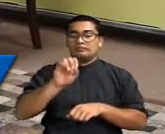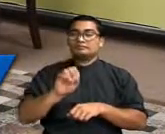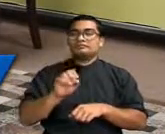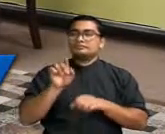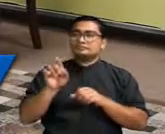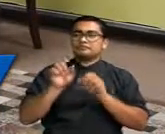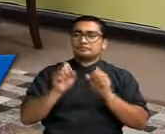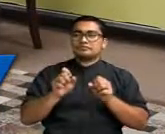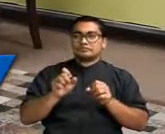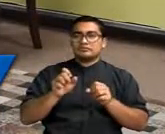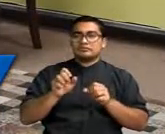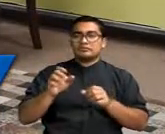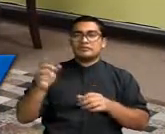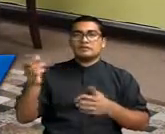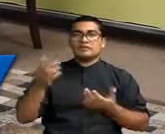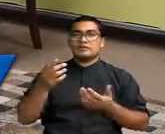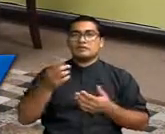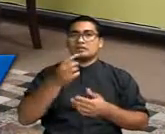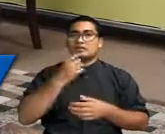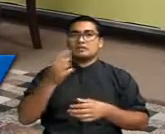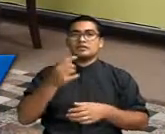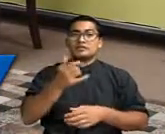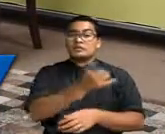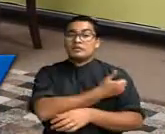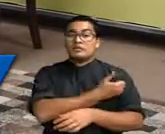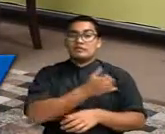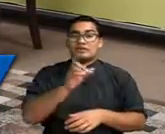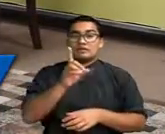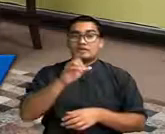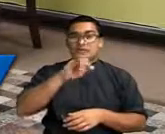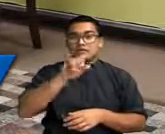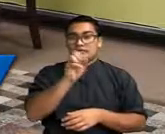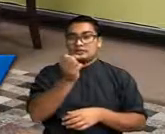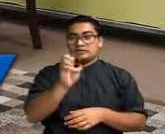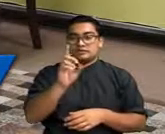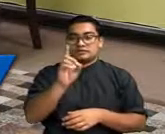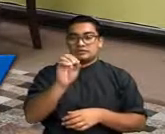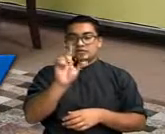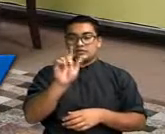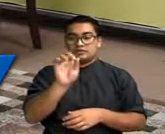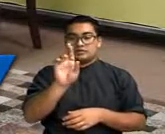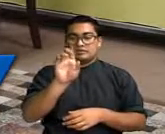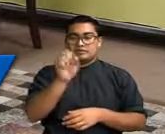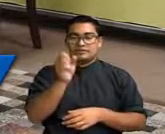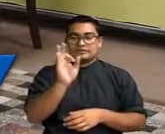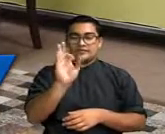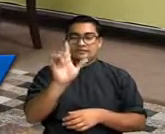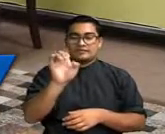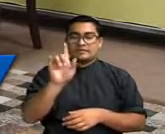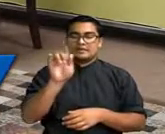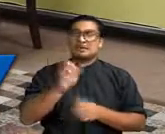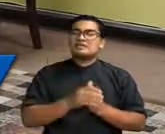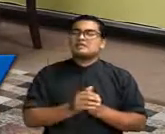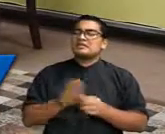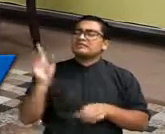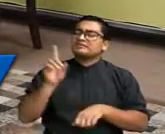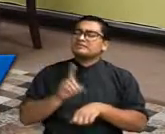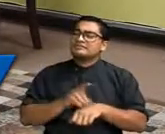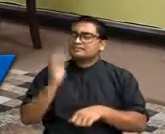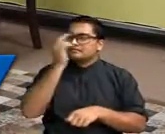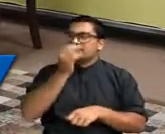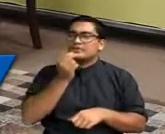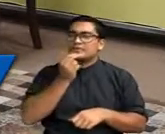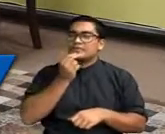Psicosocial José Dolores Flete. Doctor, ¿qué tan frecuente son las consultas en el Hospital